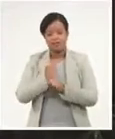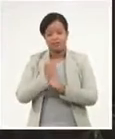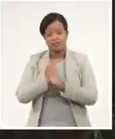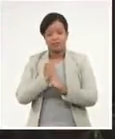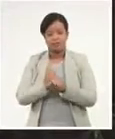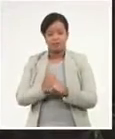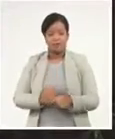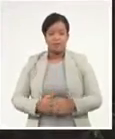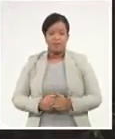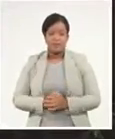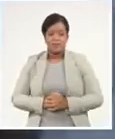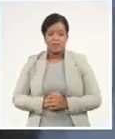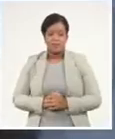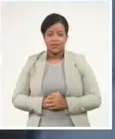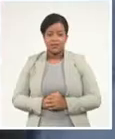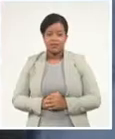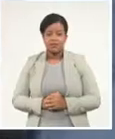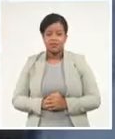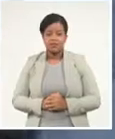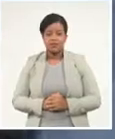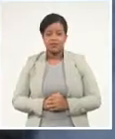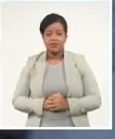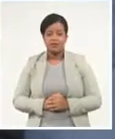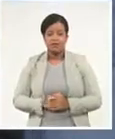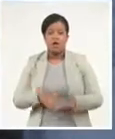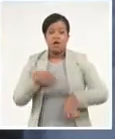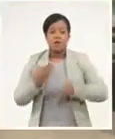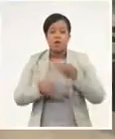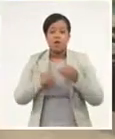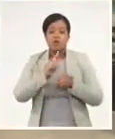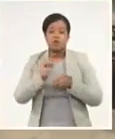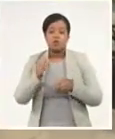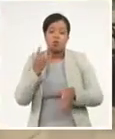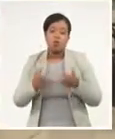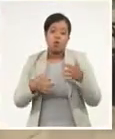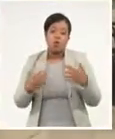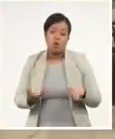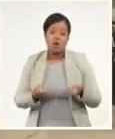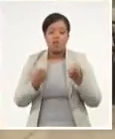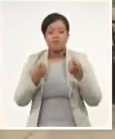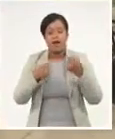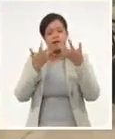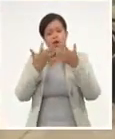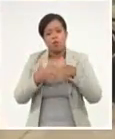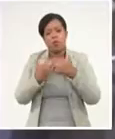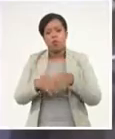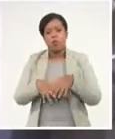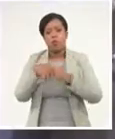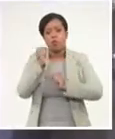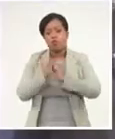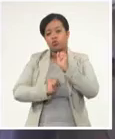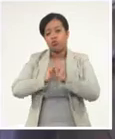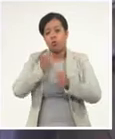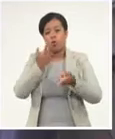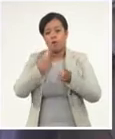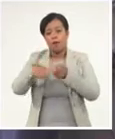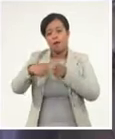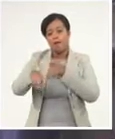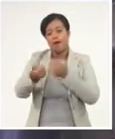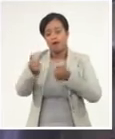las principales limitaciones en Cienfuegos están en la obtención de producciones intermedias, donde el equipamiento y la escasez de materias primas